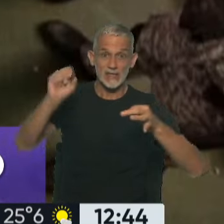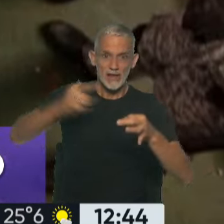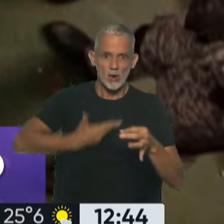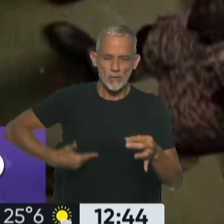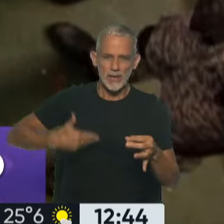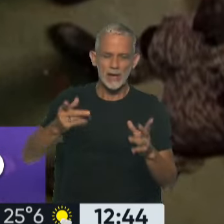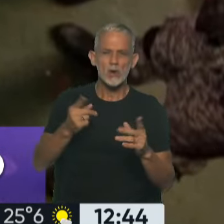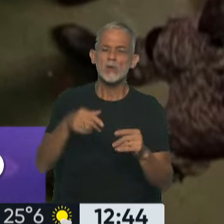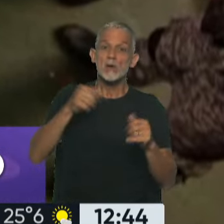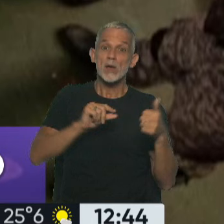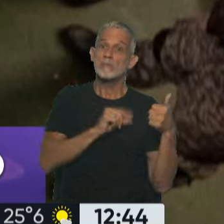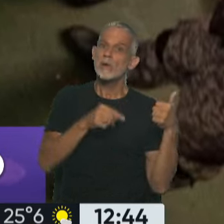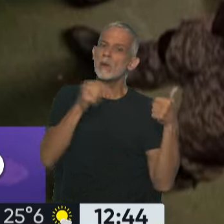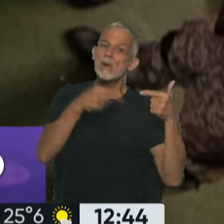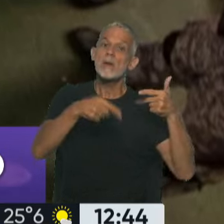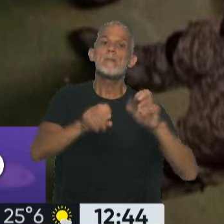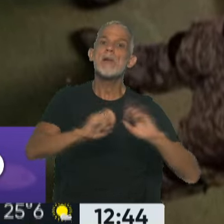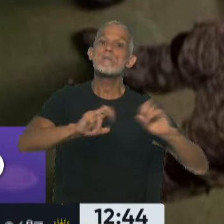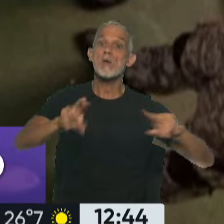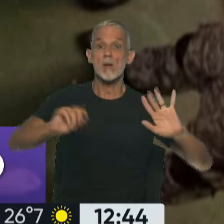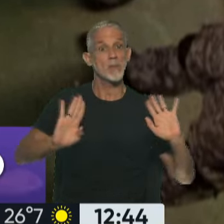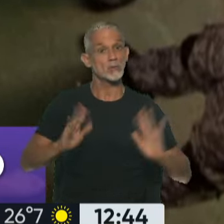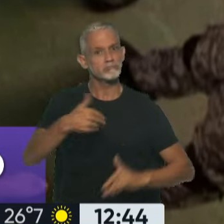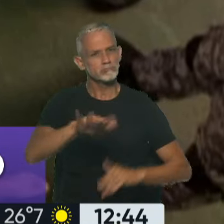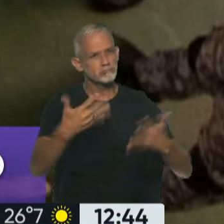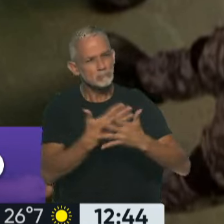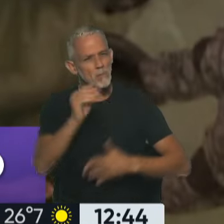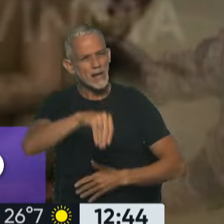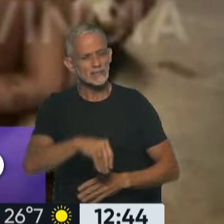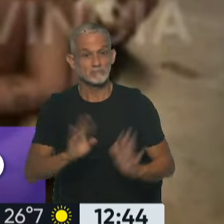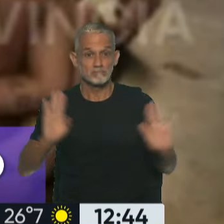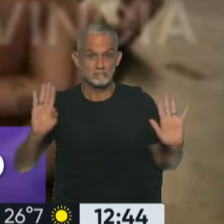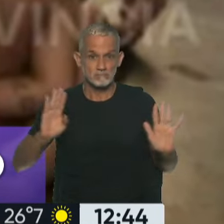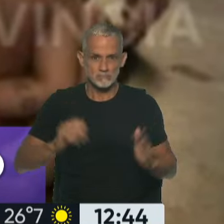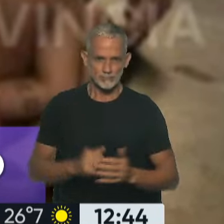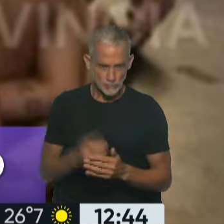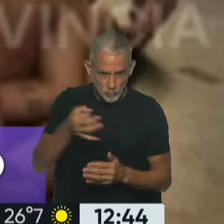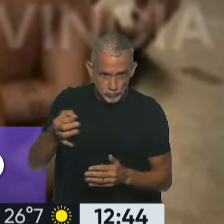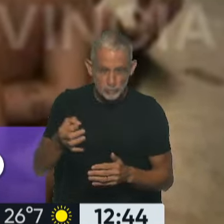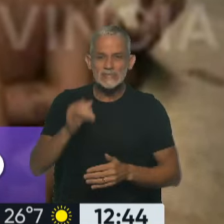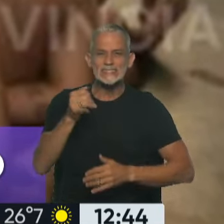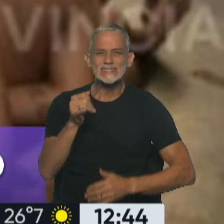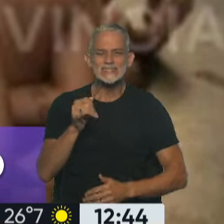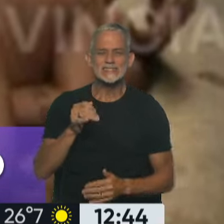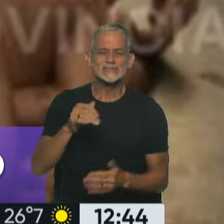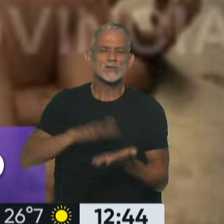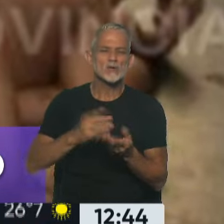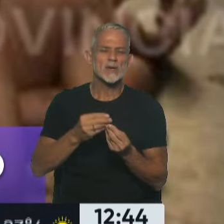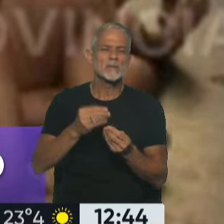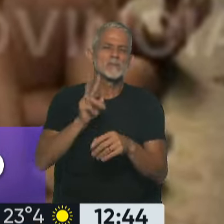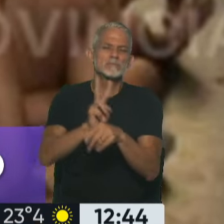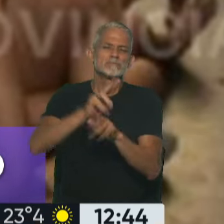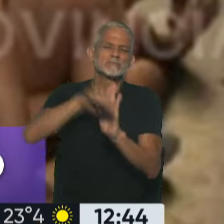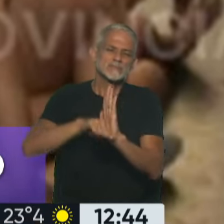cada vez la van a pasar peor, ¿no?, que acompaña a esa imagen. ¿Estoy en lo cierto? sí, esto tiene que ver con las medidas de